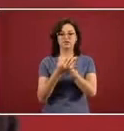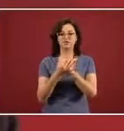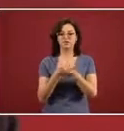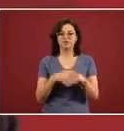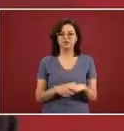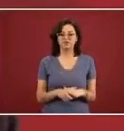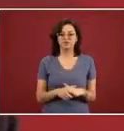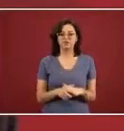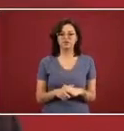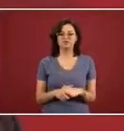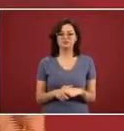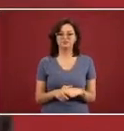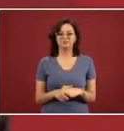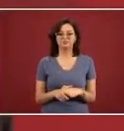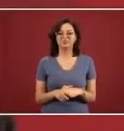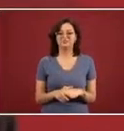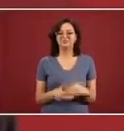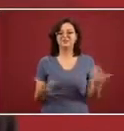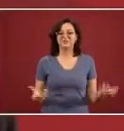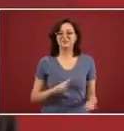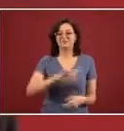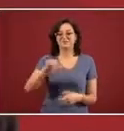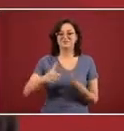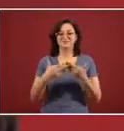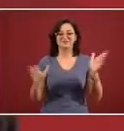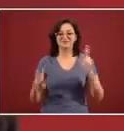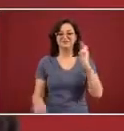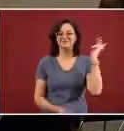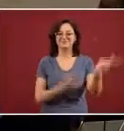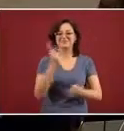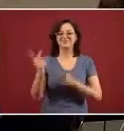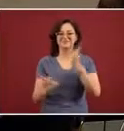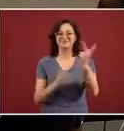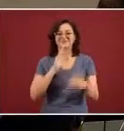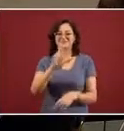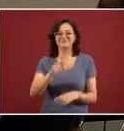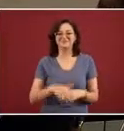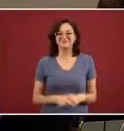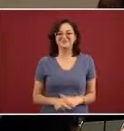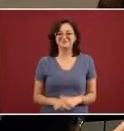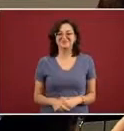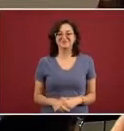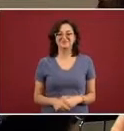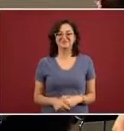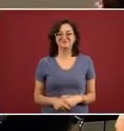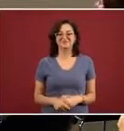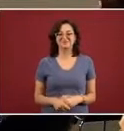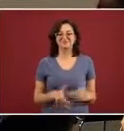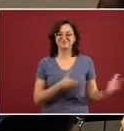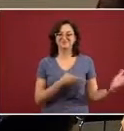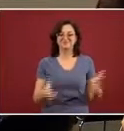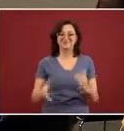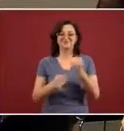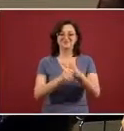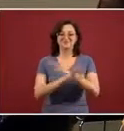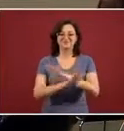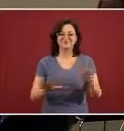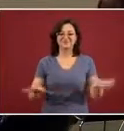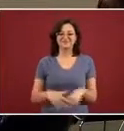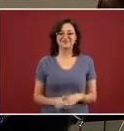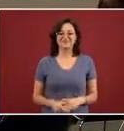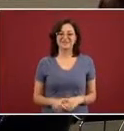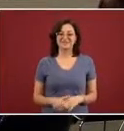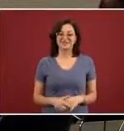específicas en la persona. Y después abrimos a preguntas y respuestas. Le pido al doctor Salomía si nos presenta el informe. Con su permiso,